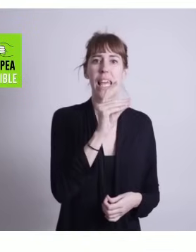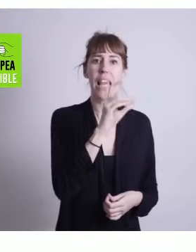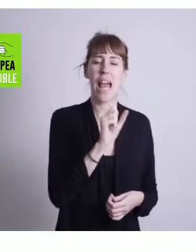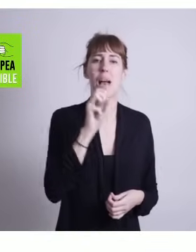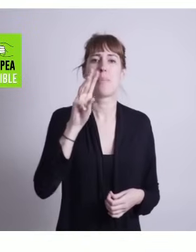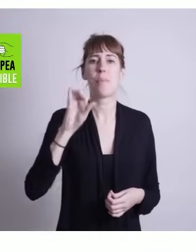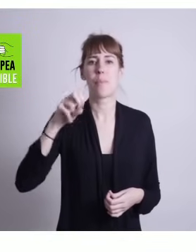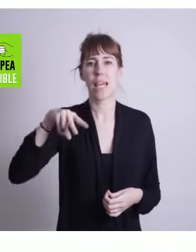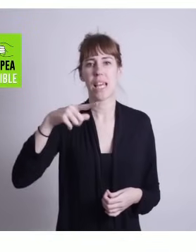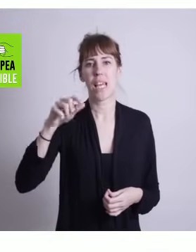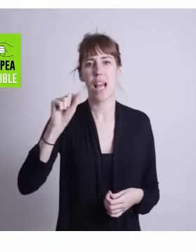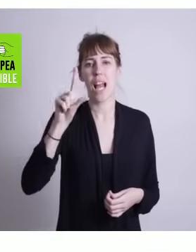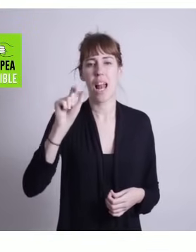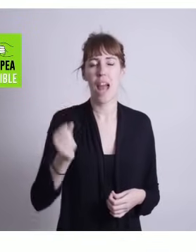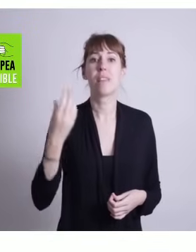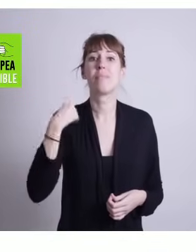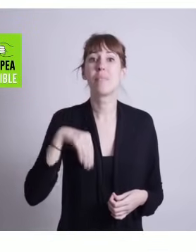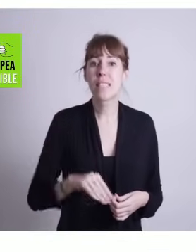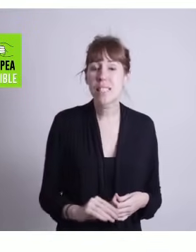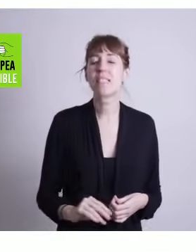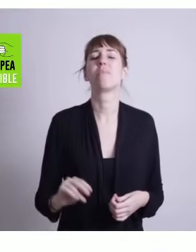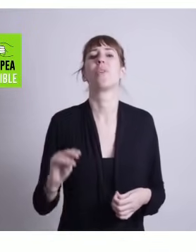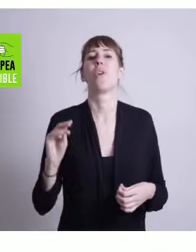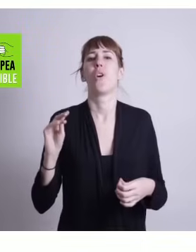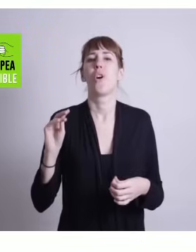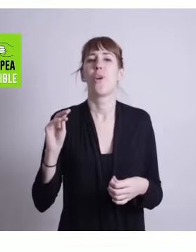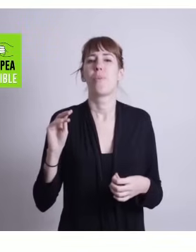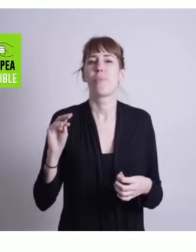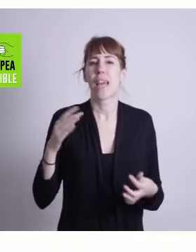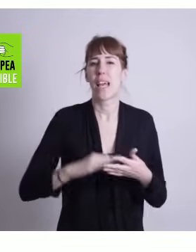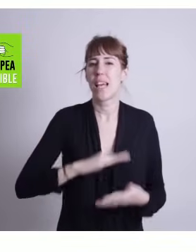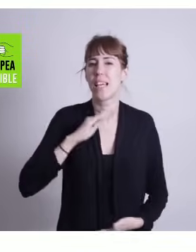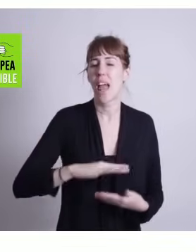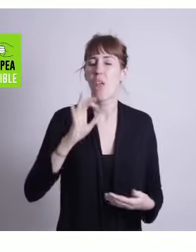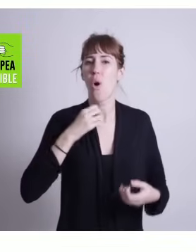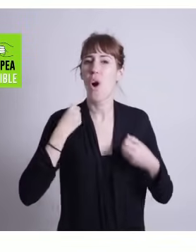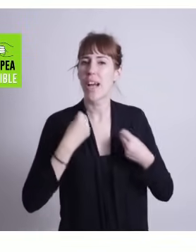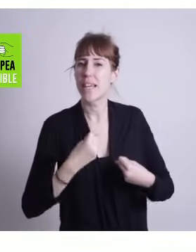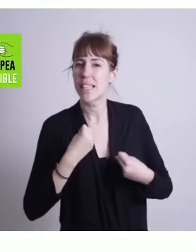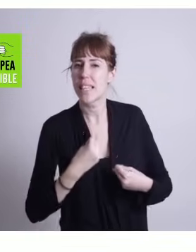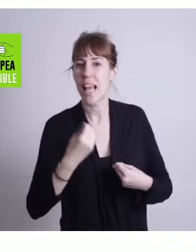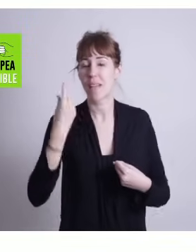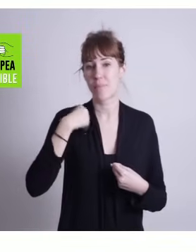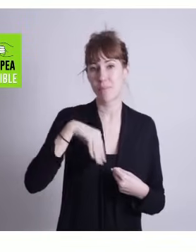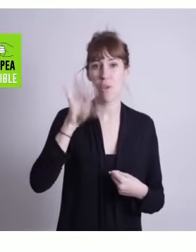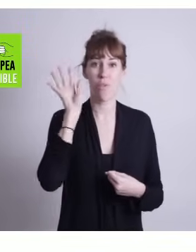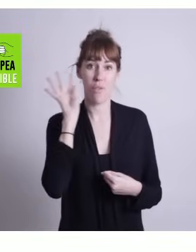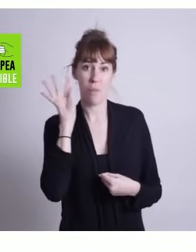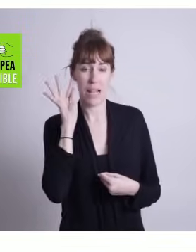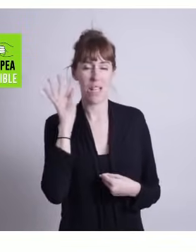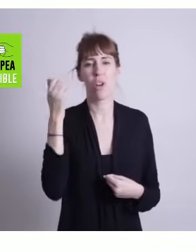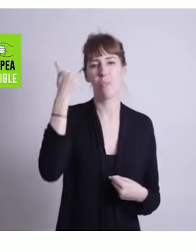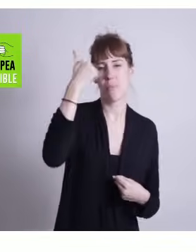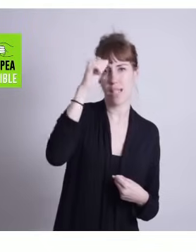que estarían integrando lo que es la energía de nuestro lado femenino y de nuestro